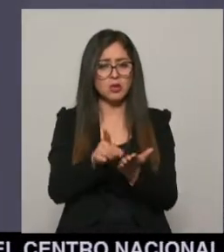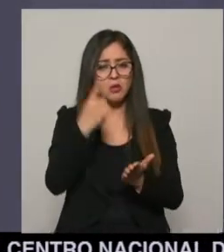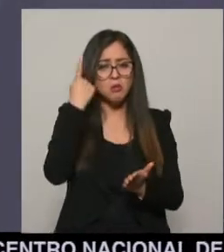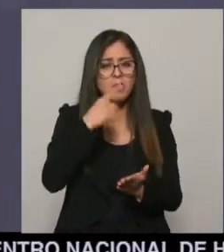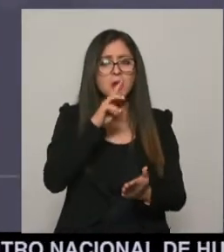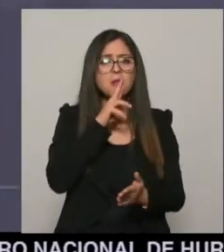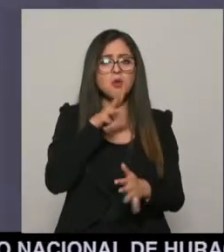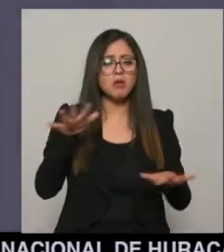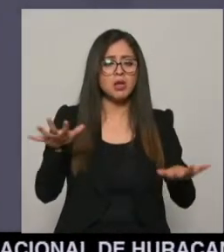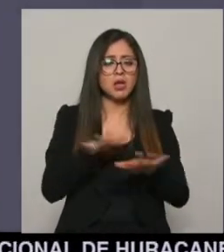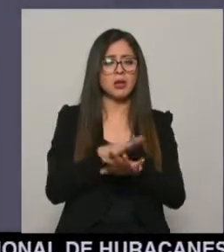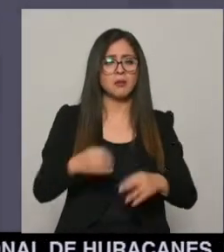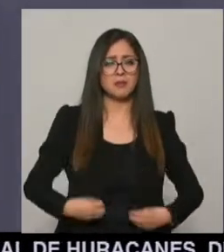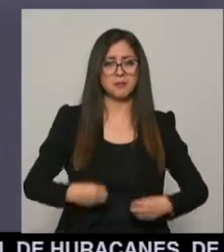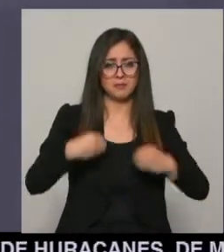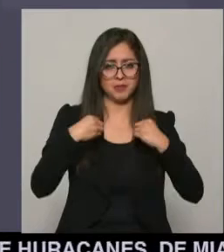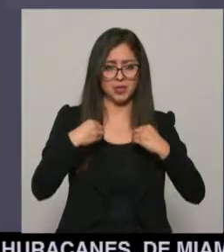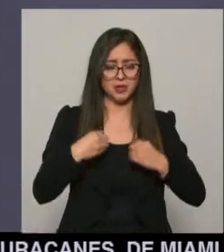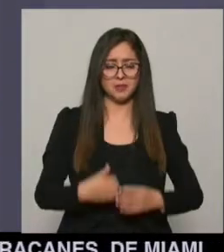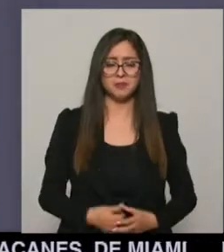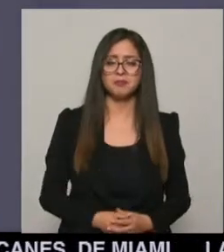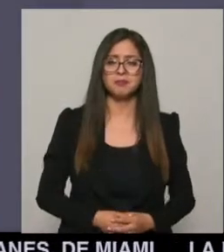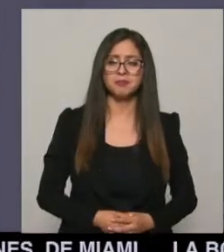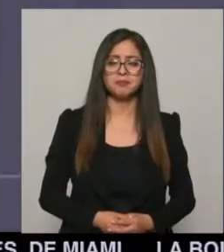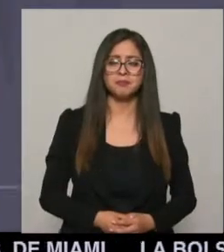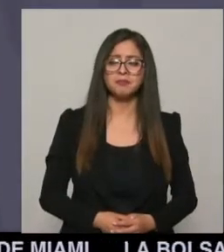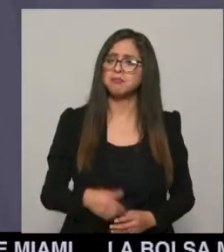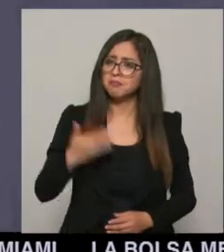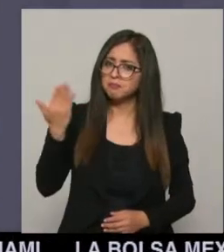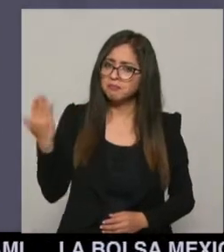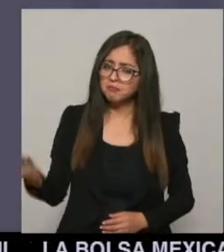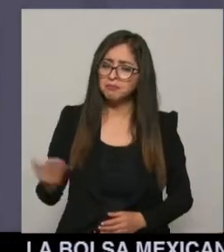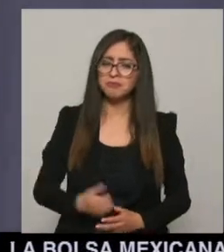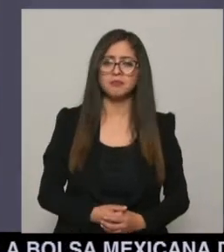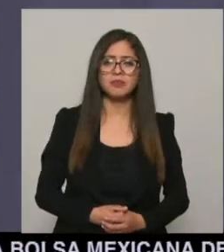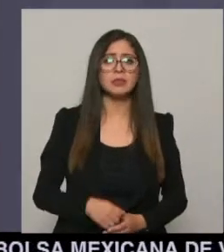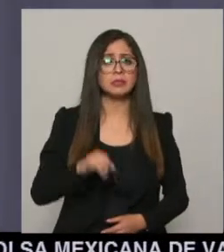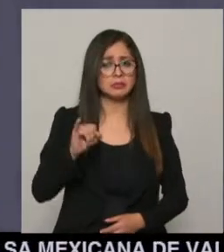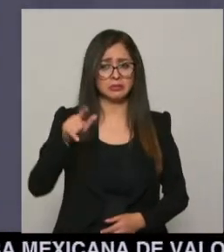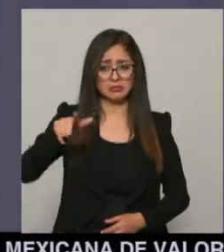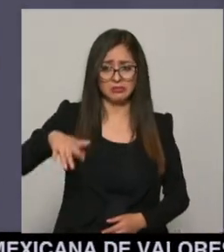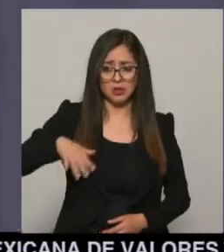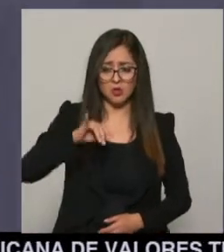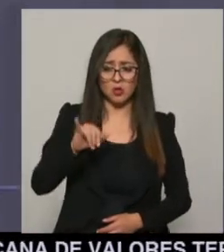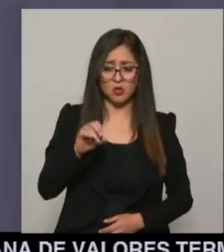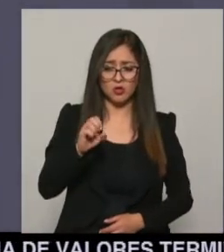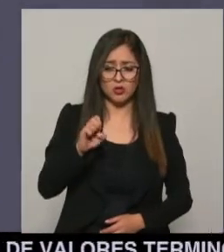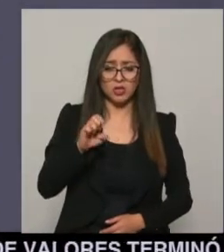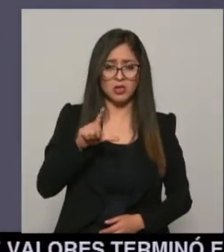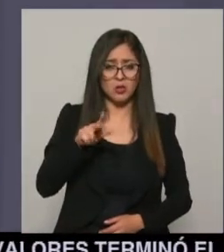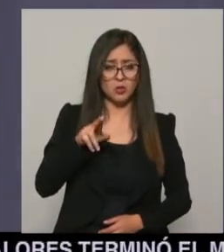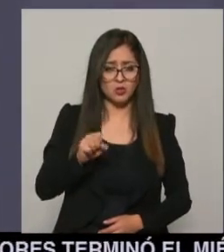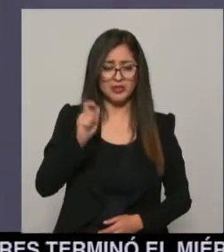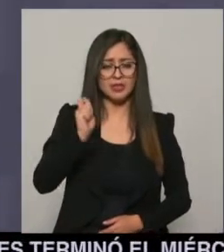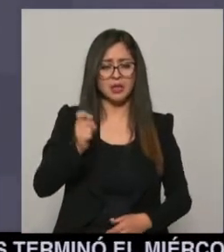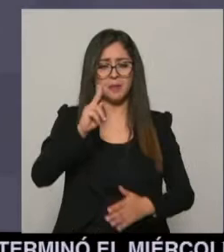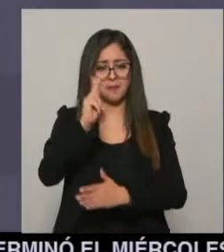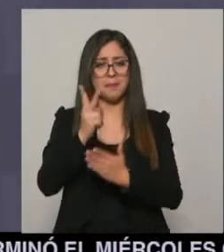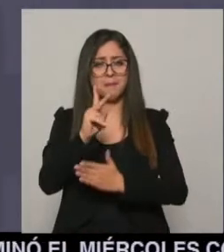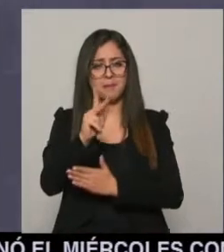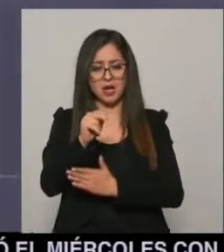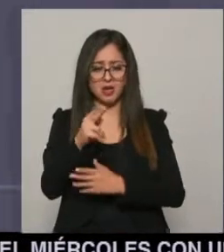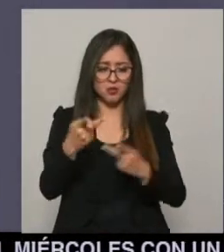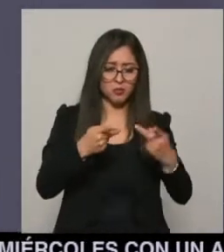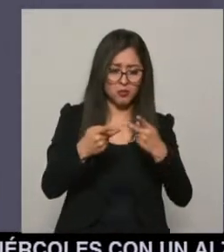de vida. Diputado. Y el otro, sin duda el tema de planeación, como comenta José Luis, es importante, pero a mí me parece que uno de los temas centrales